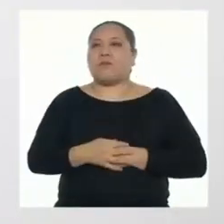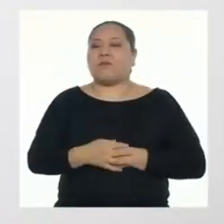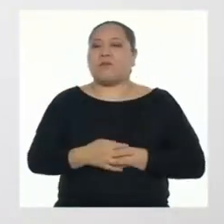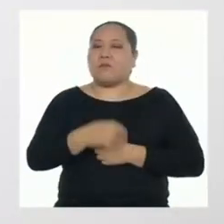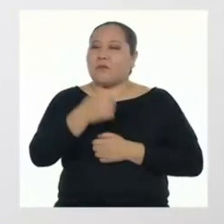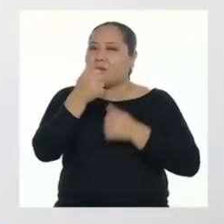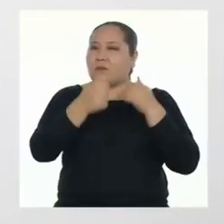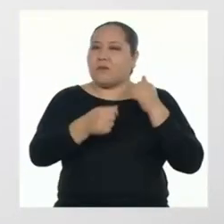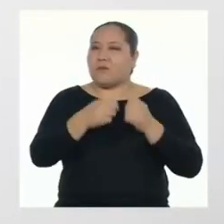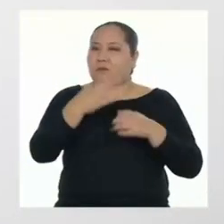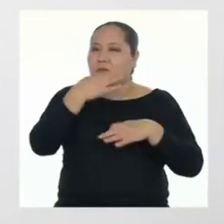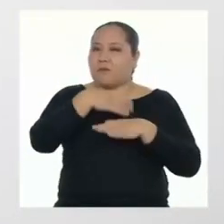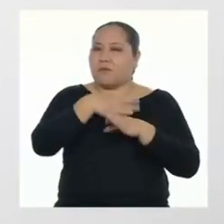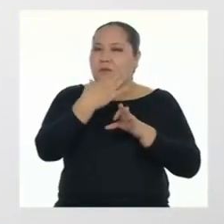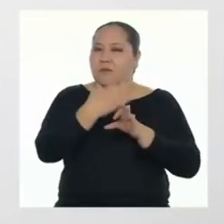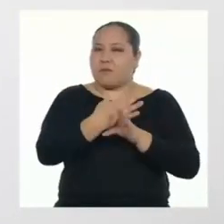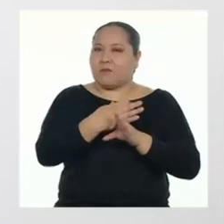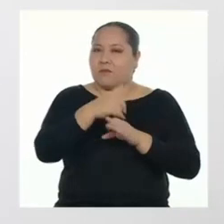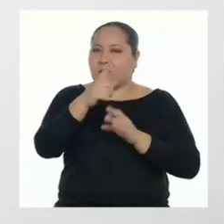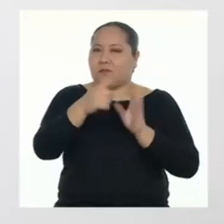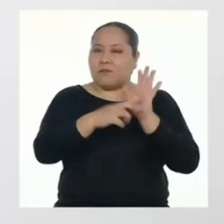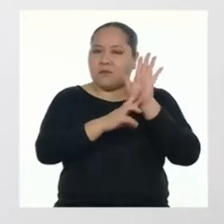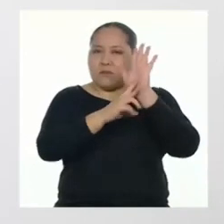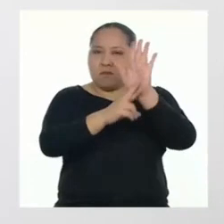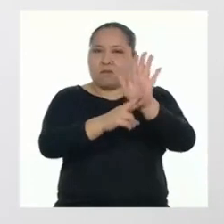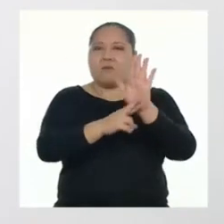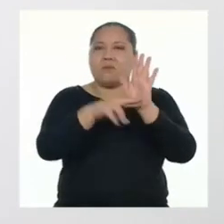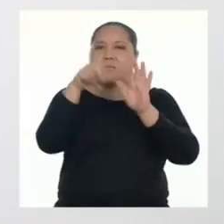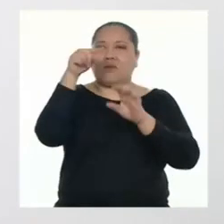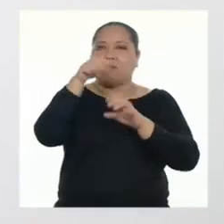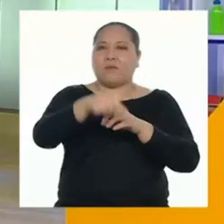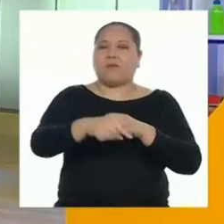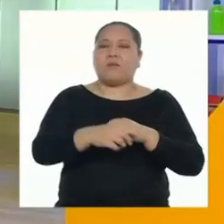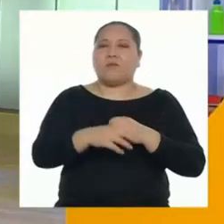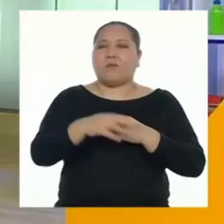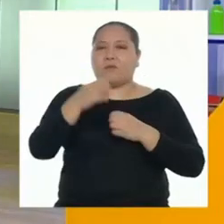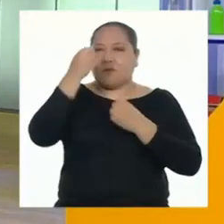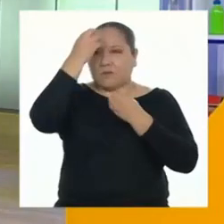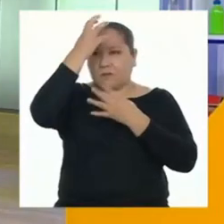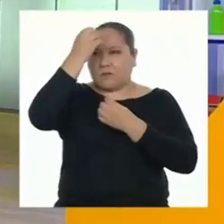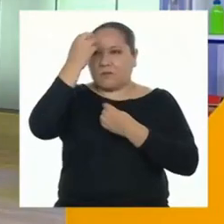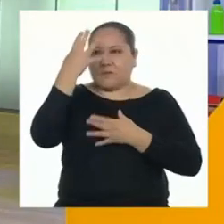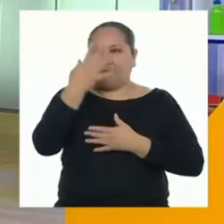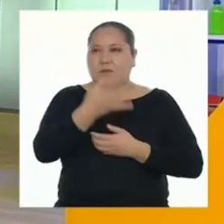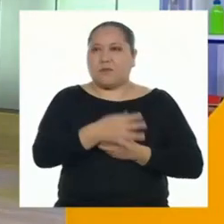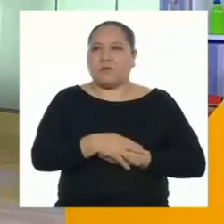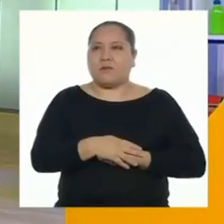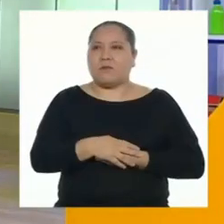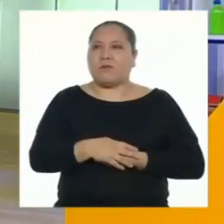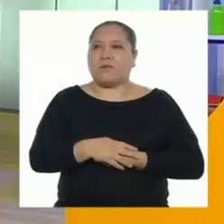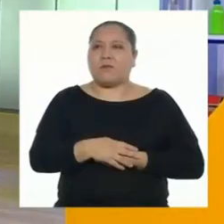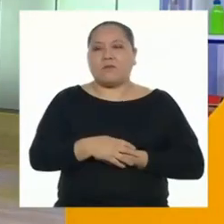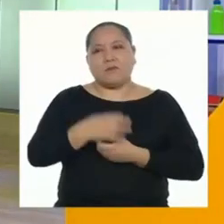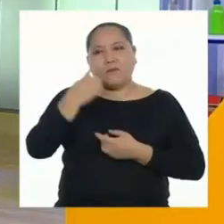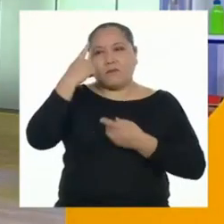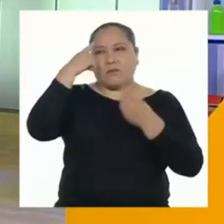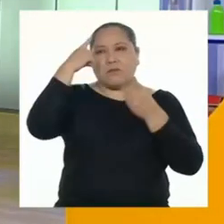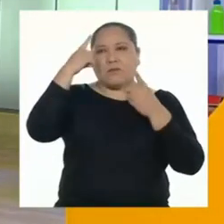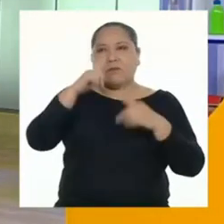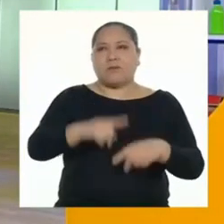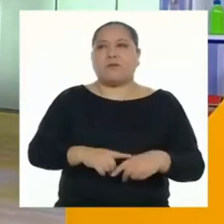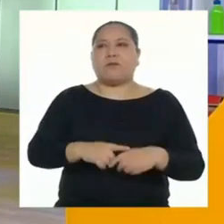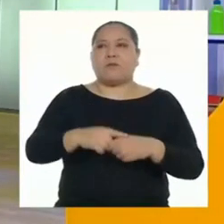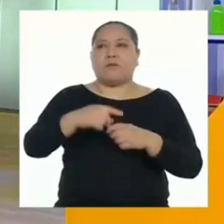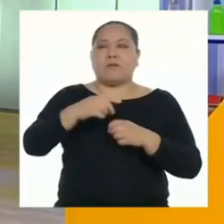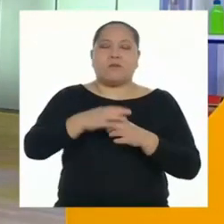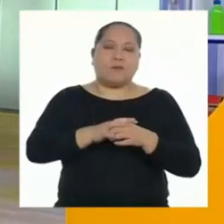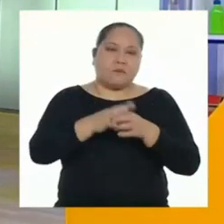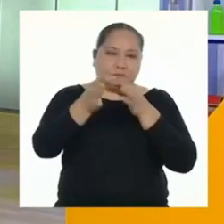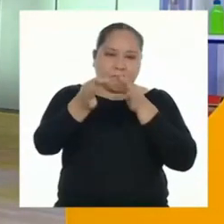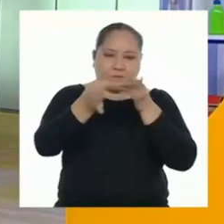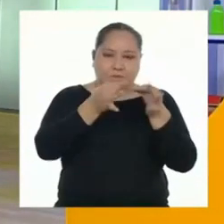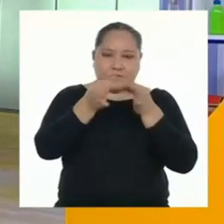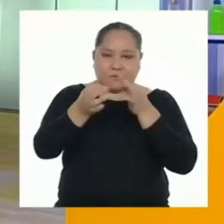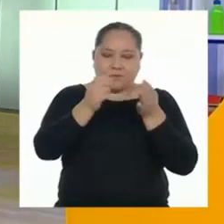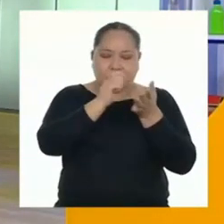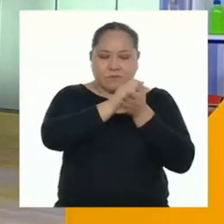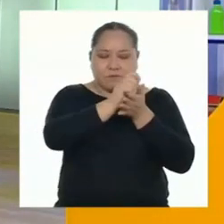manera has representado los datos que se encuentran en la tabla? Bueno, decidí realizar una gráfica con la que